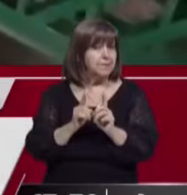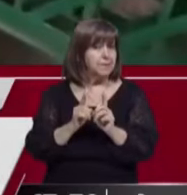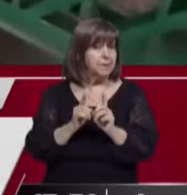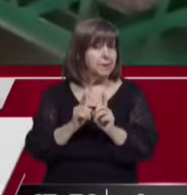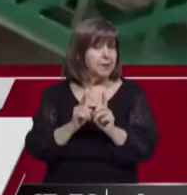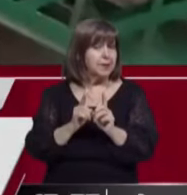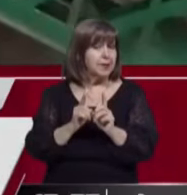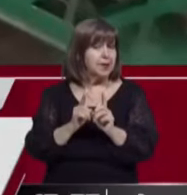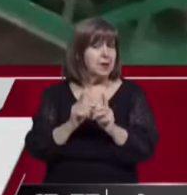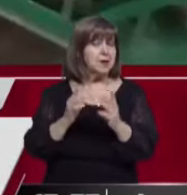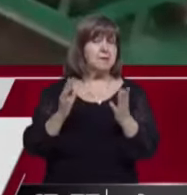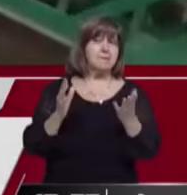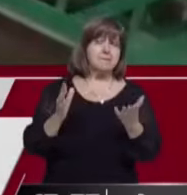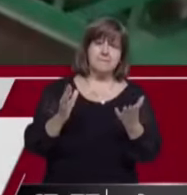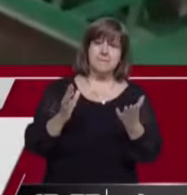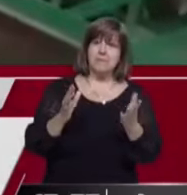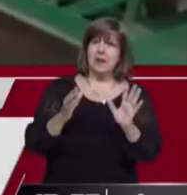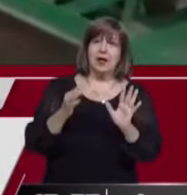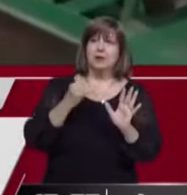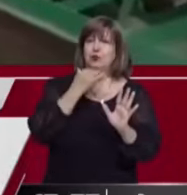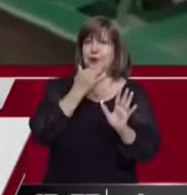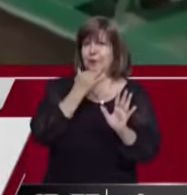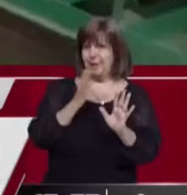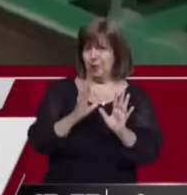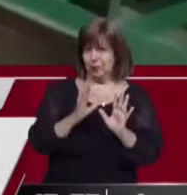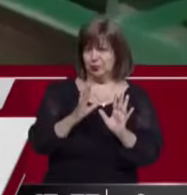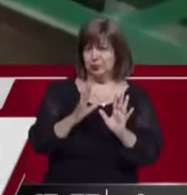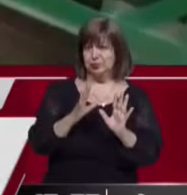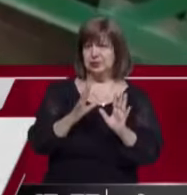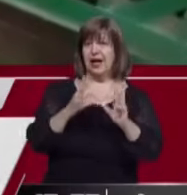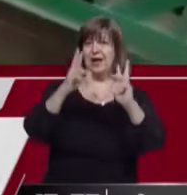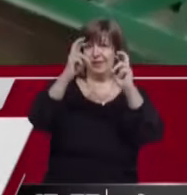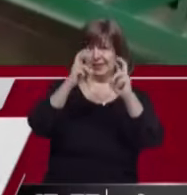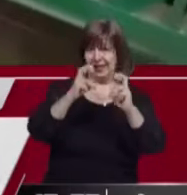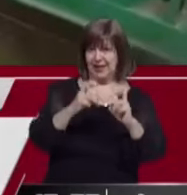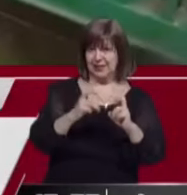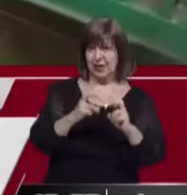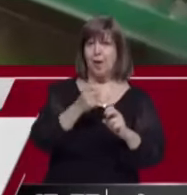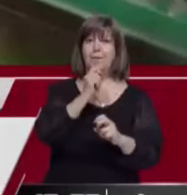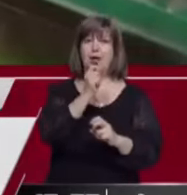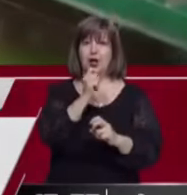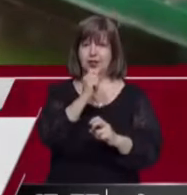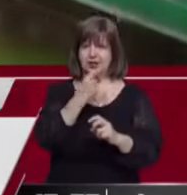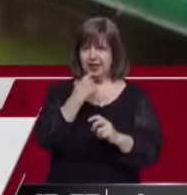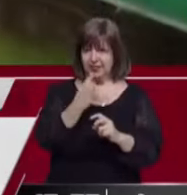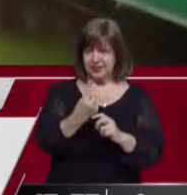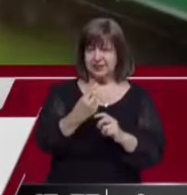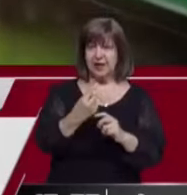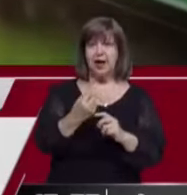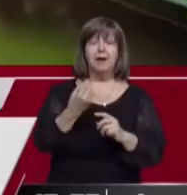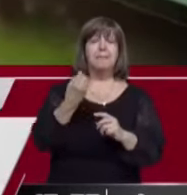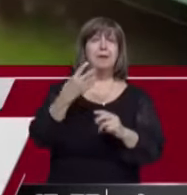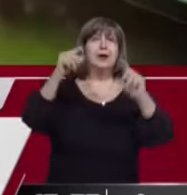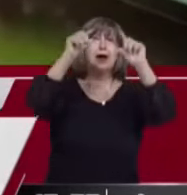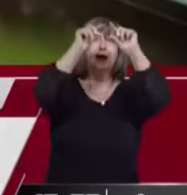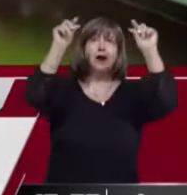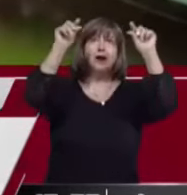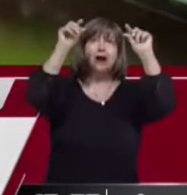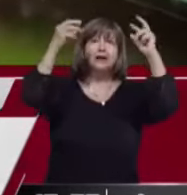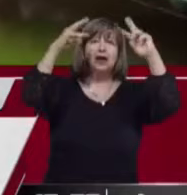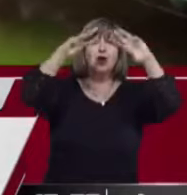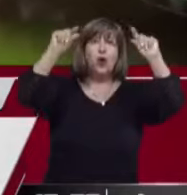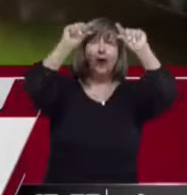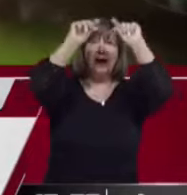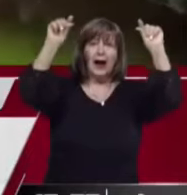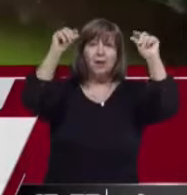e bueno es algo que se está evaluando porque mira una de las versiones decía que al haber robo de cables No andaban las señales